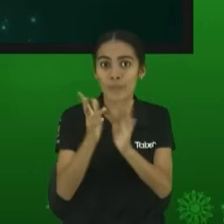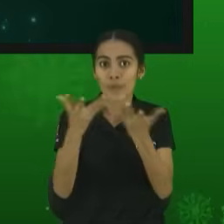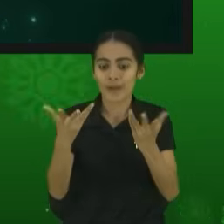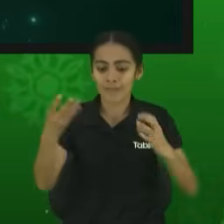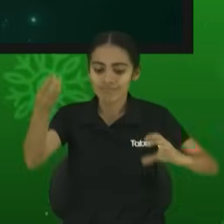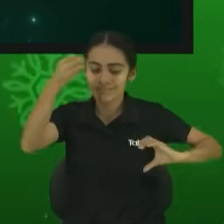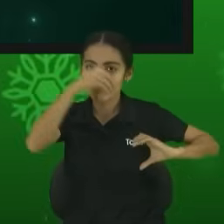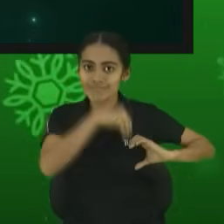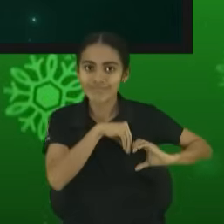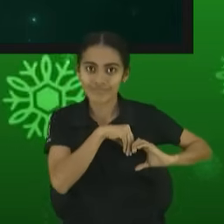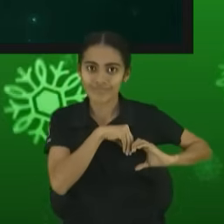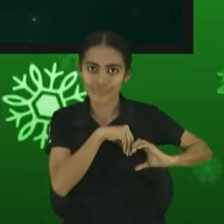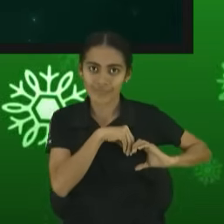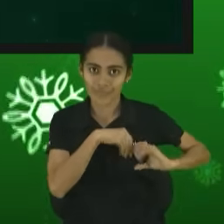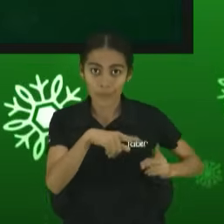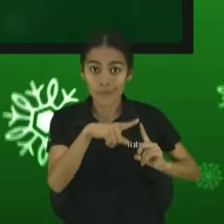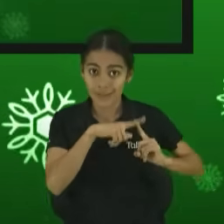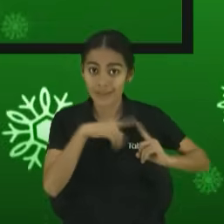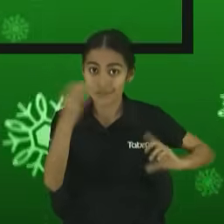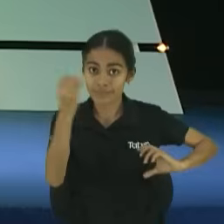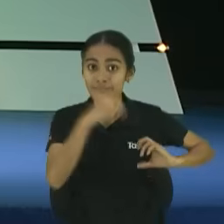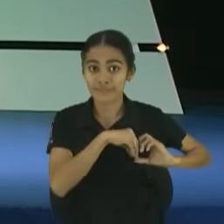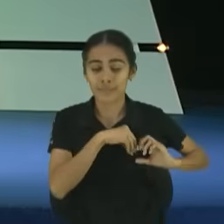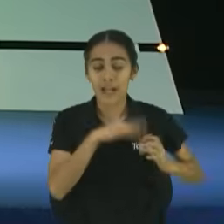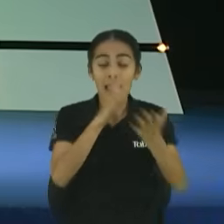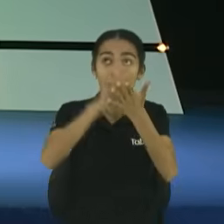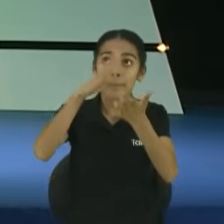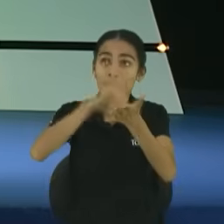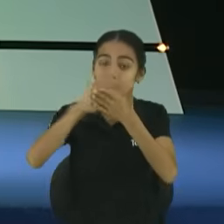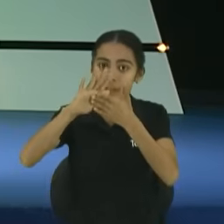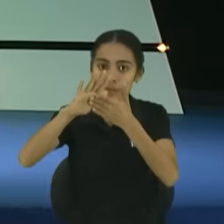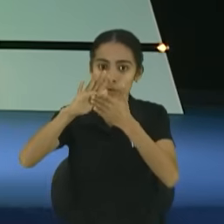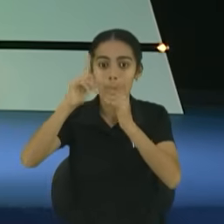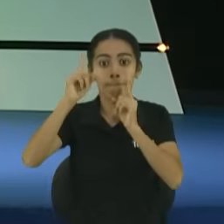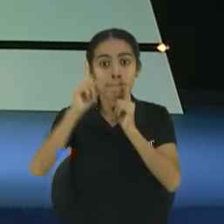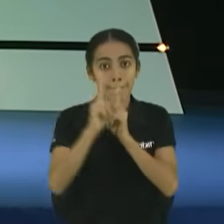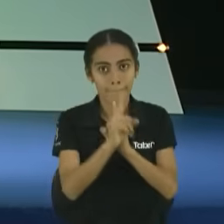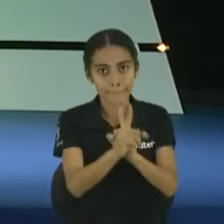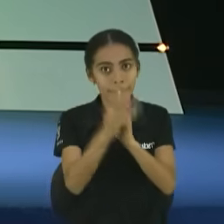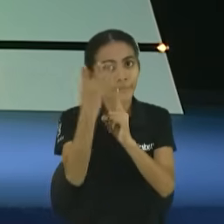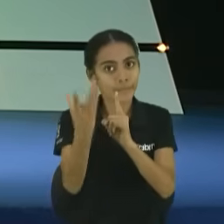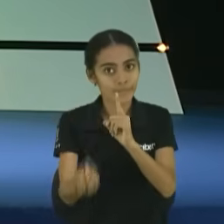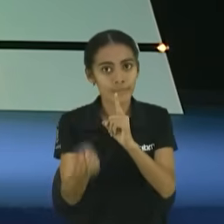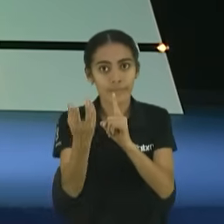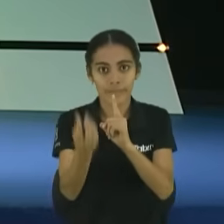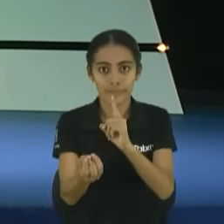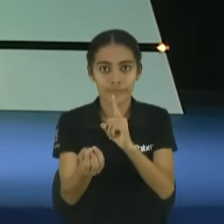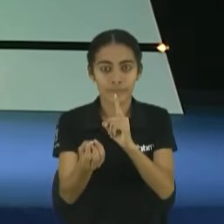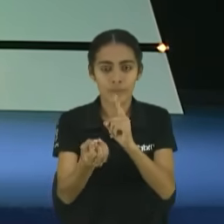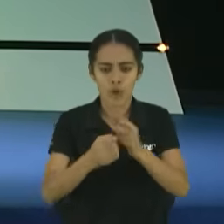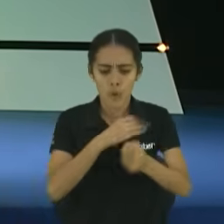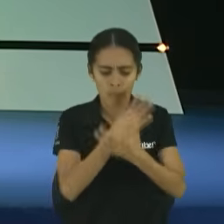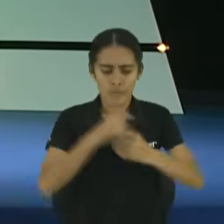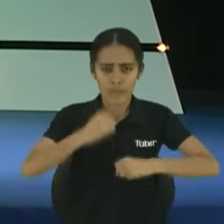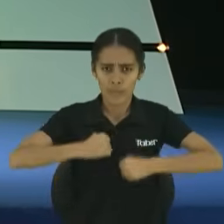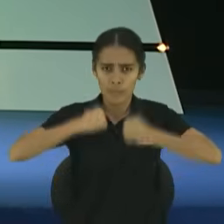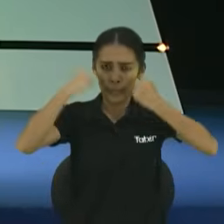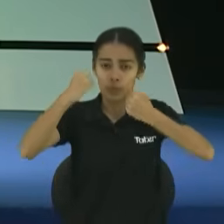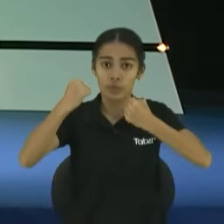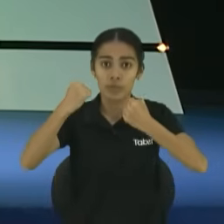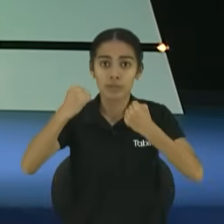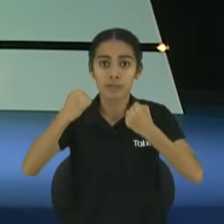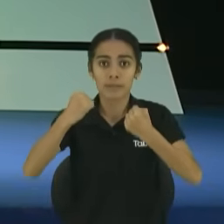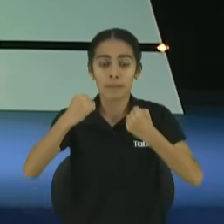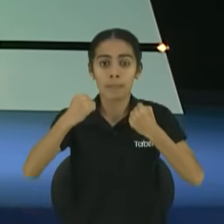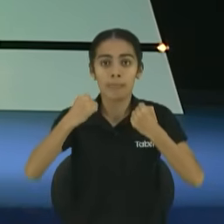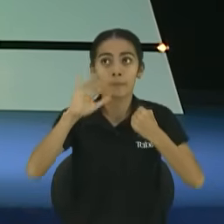vosotros. El accionar del Espíritu Santo no solamente me guía en mi diario vivir, no solamente me empodera para su honra y gloria,